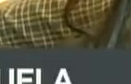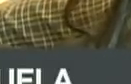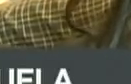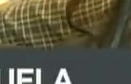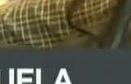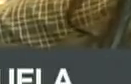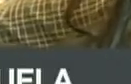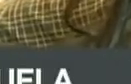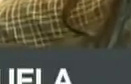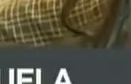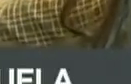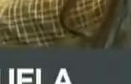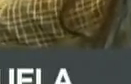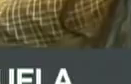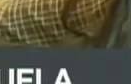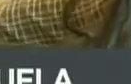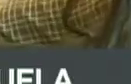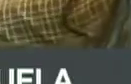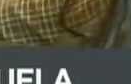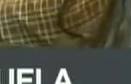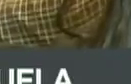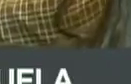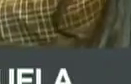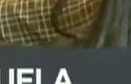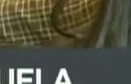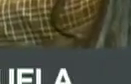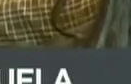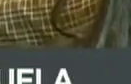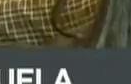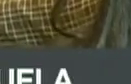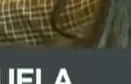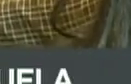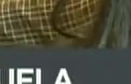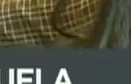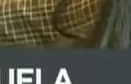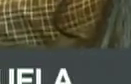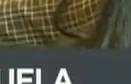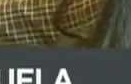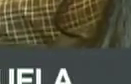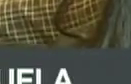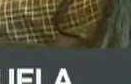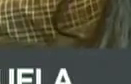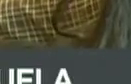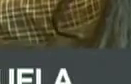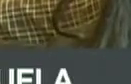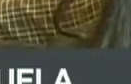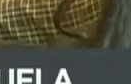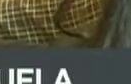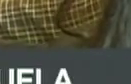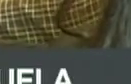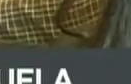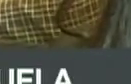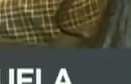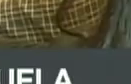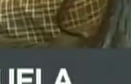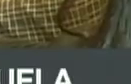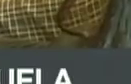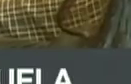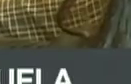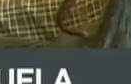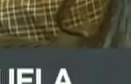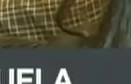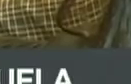con los diferentes ministerios y además de incorporar, por supuesto, la importancia que revisten las tecnologías digitales en el turismo,